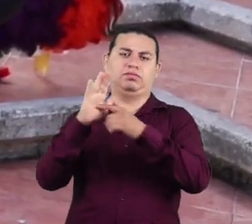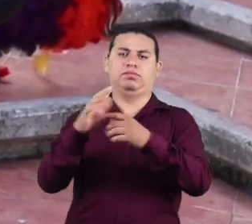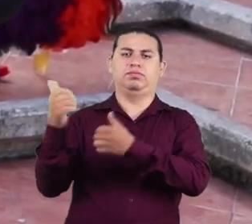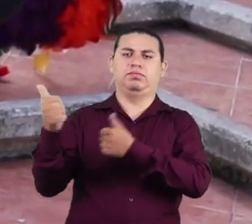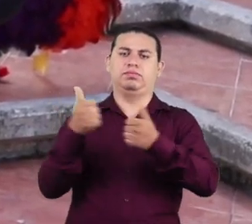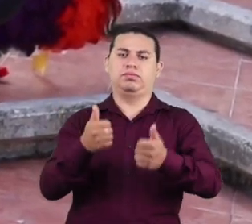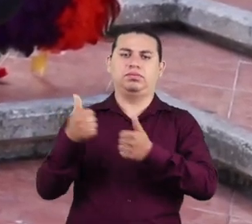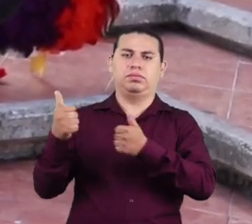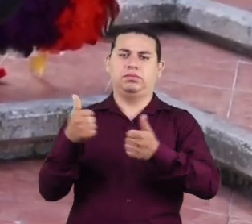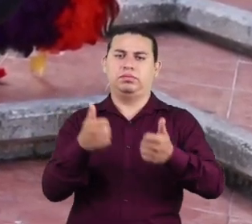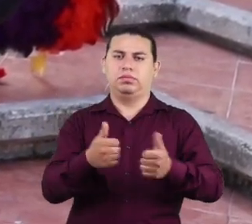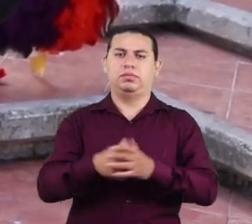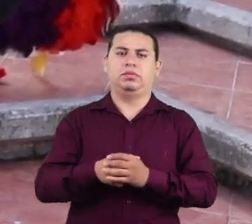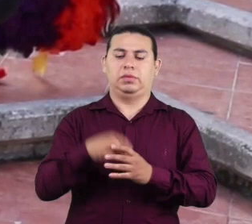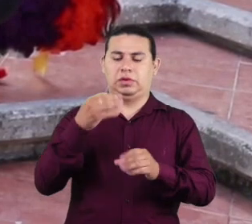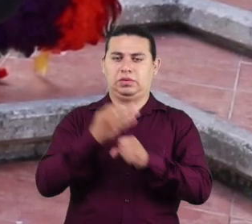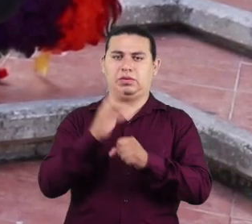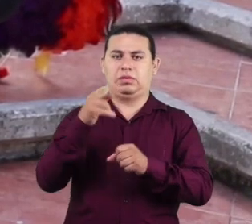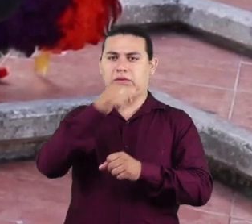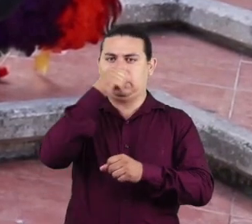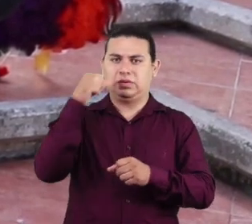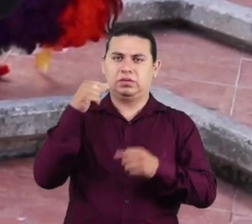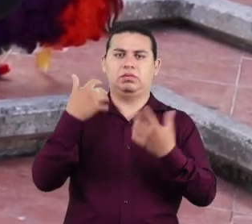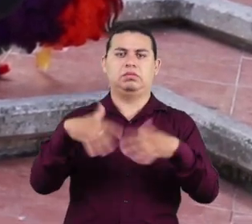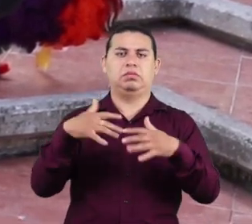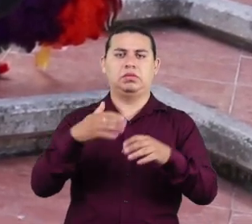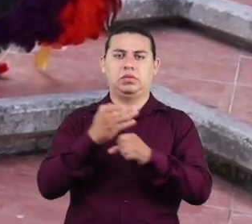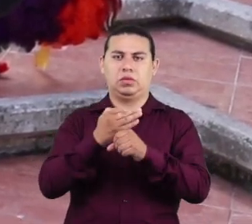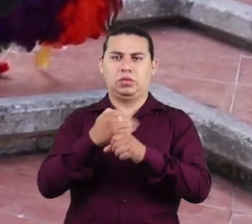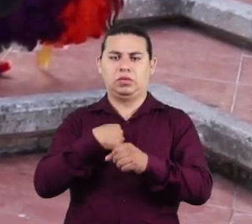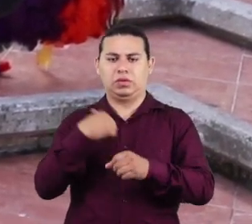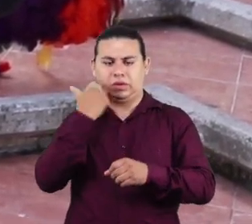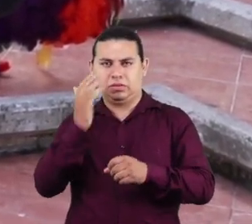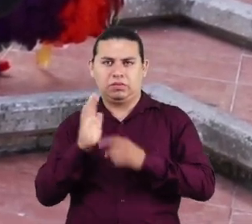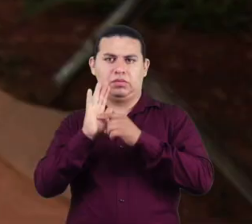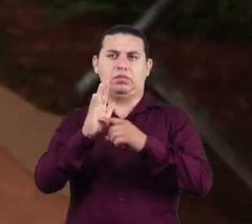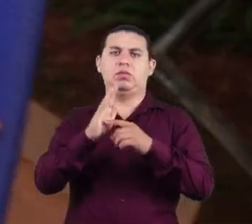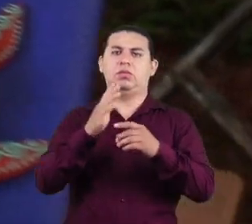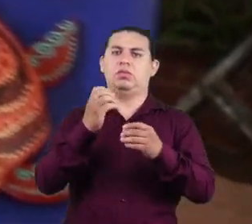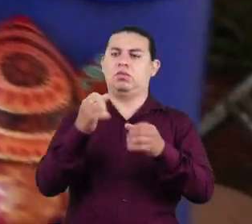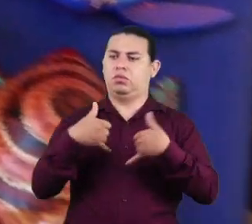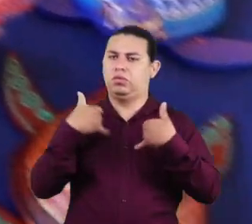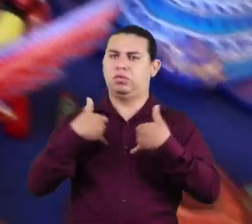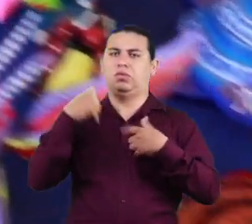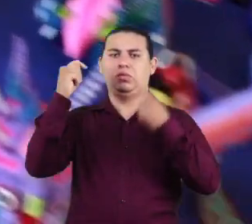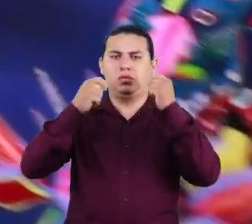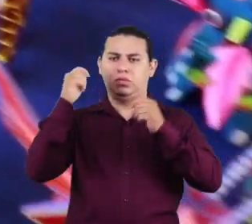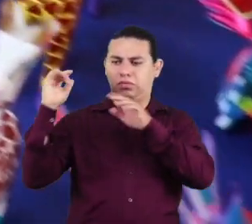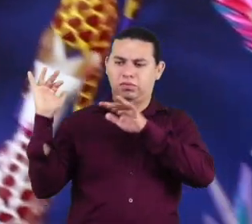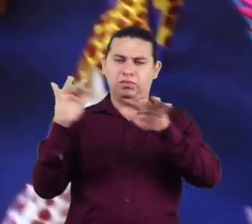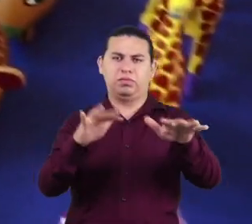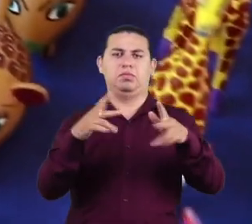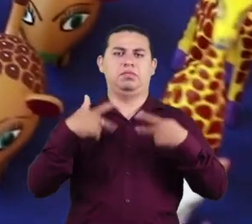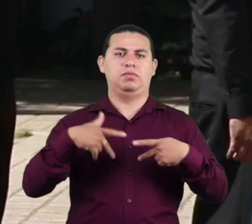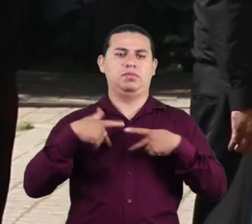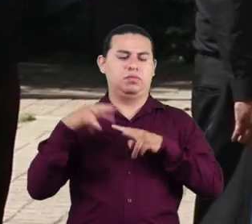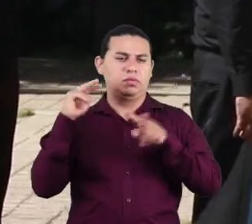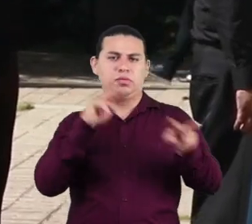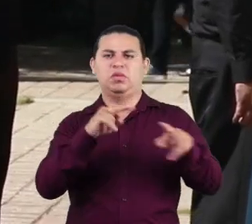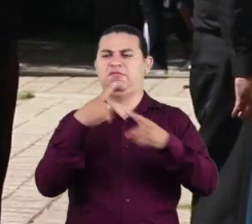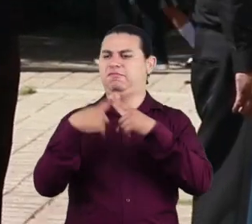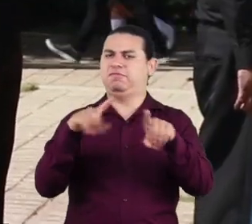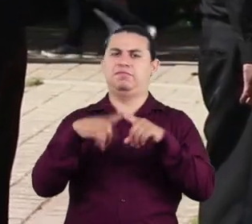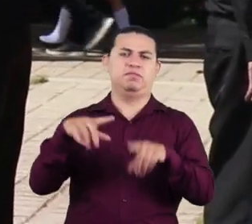casa de estudios. Esta máxima casa de estudios, pues, se encuentran congregados varios jóvenes, varias señoritas, varias